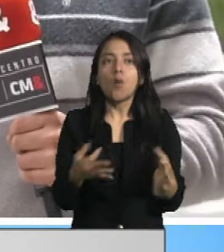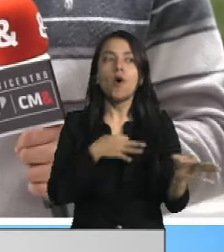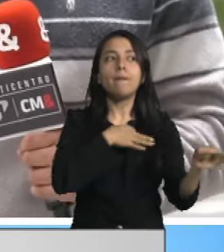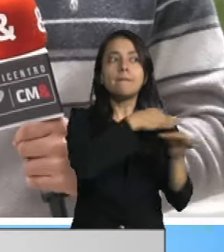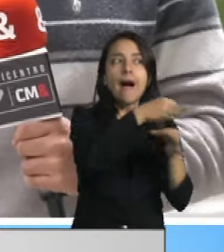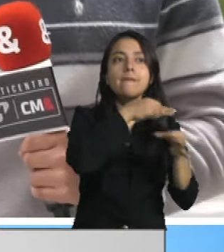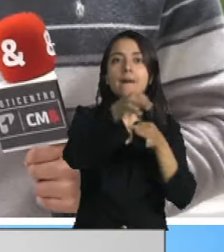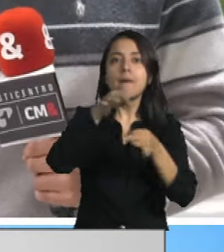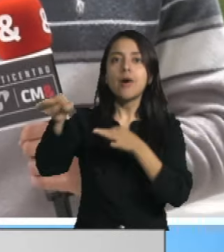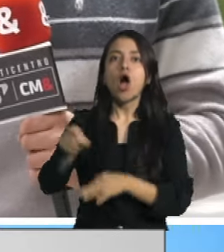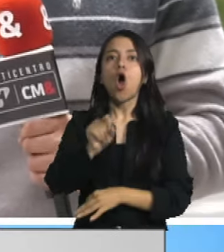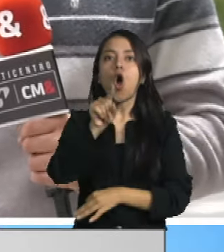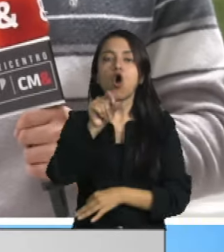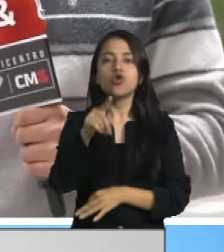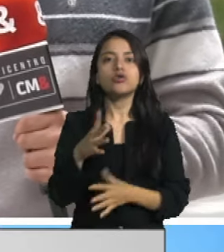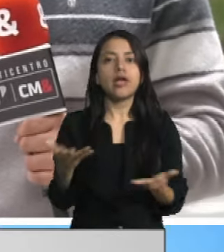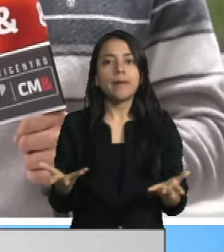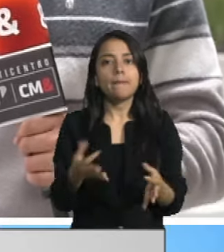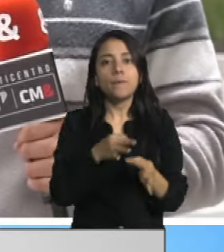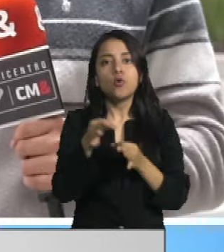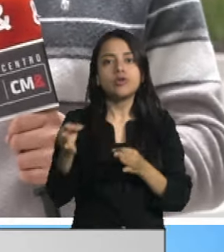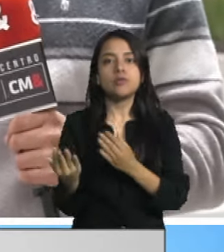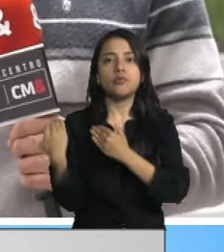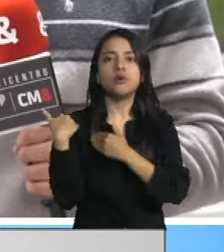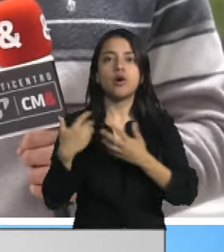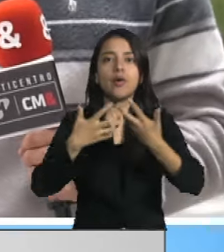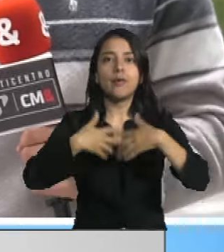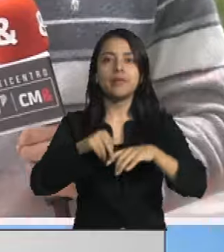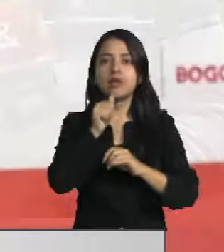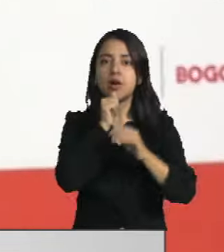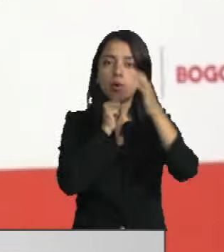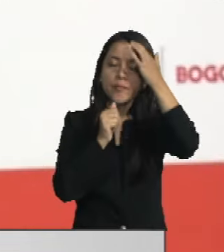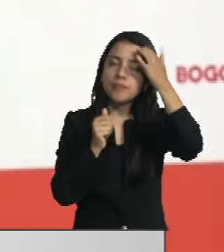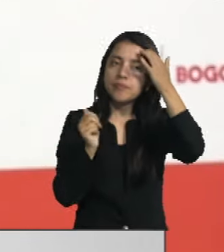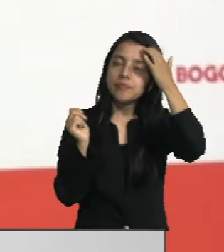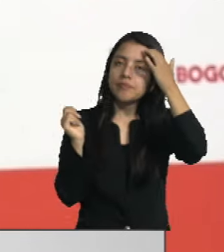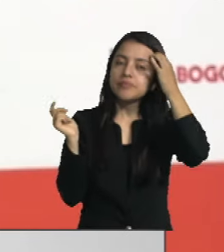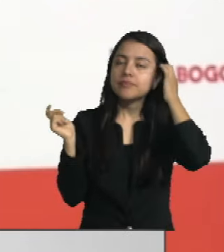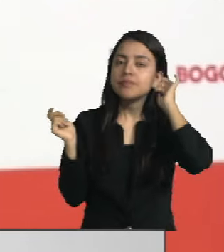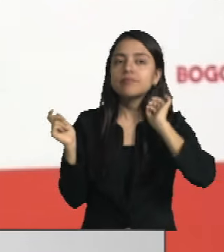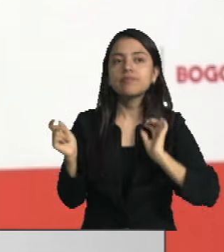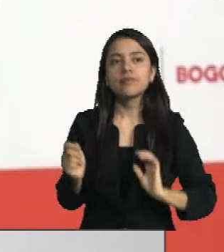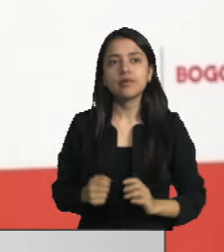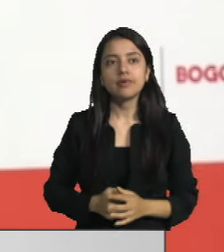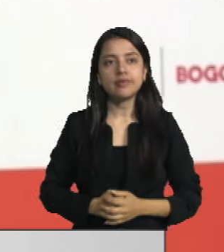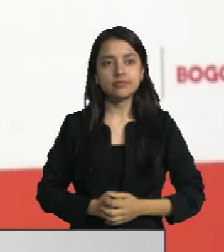11 municipios que dependen del suministro de agua de la empresa de acueducto. La decisión que hemos